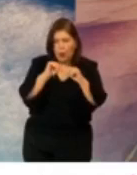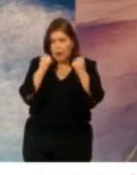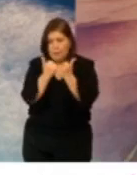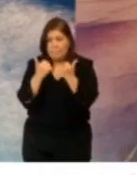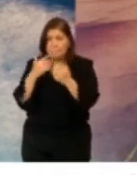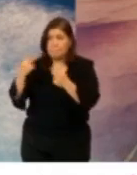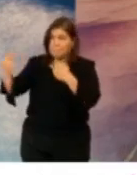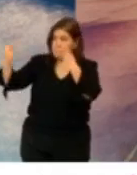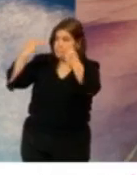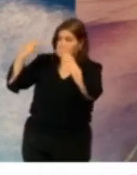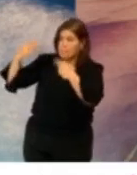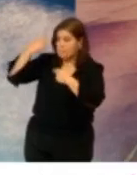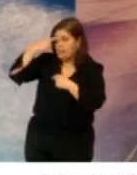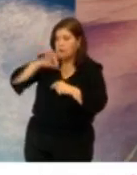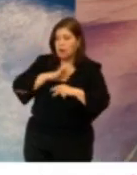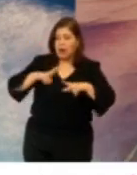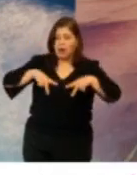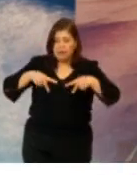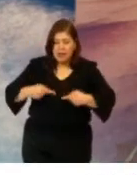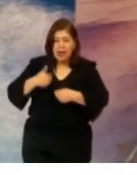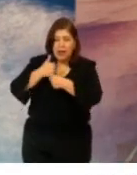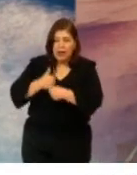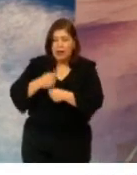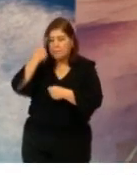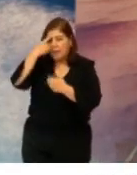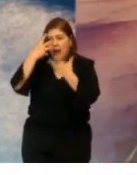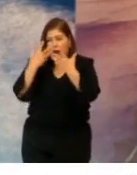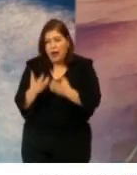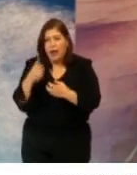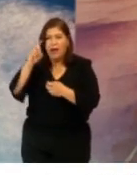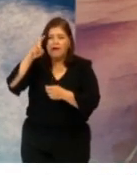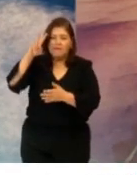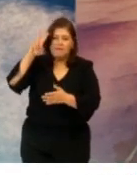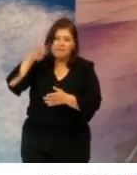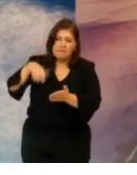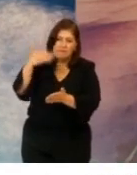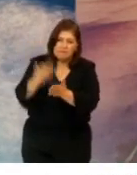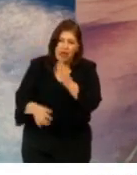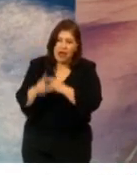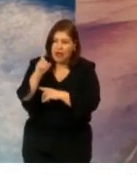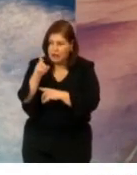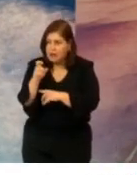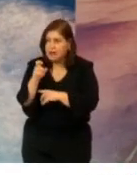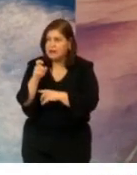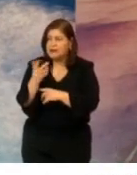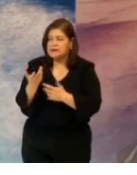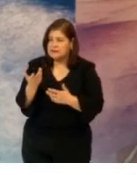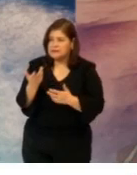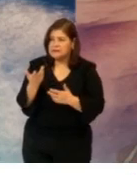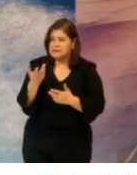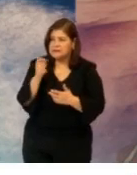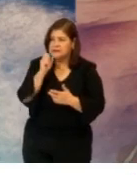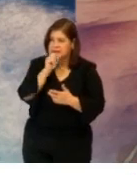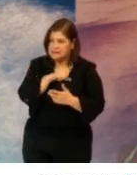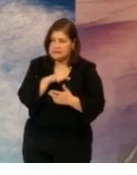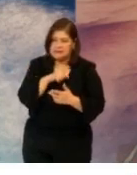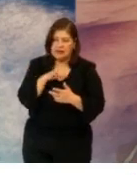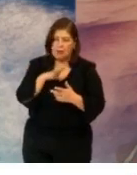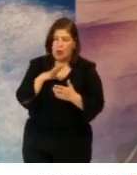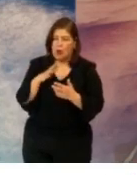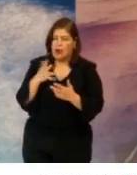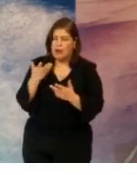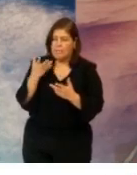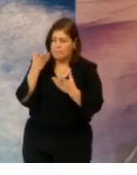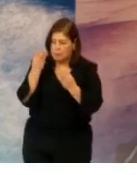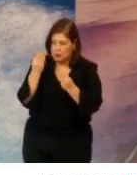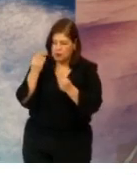fije en nosotros como vulnerables ante la sequía y ante la falta de este vital líquido y la ruptura de